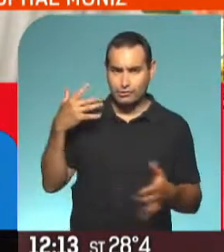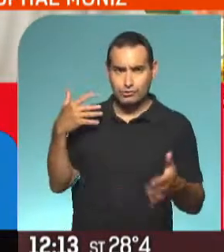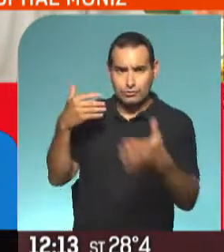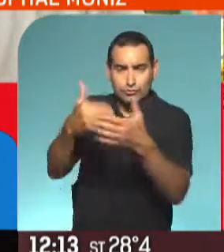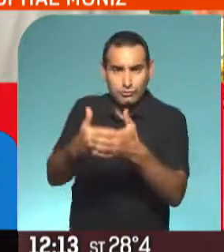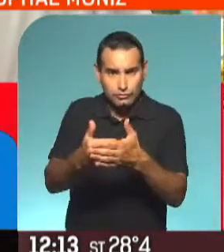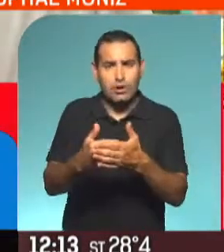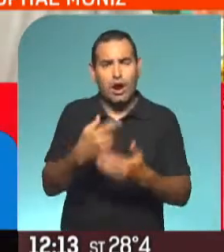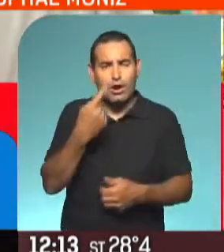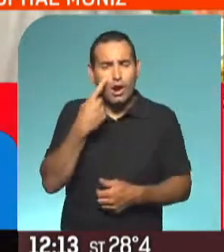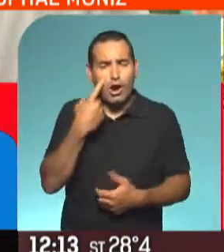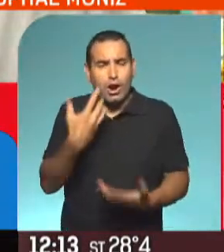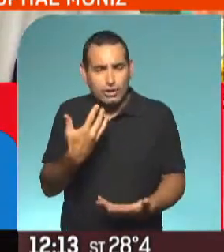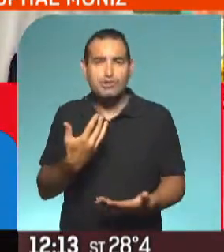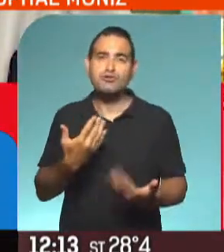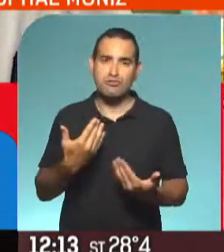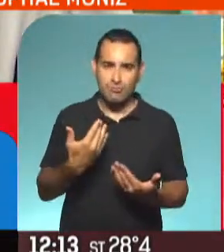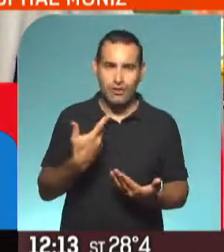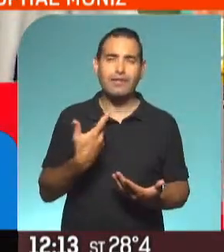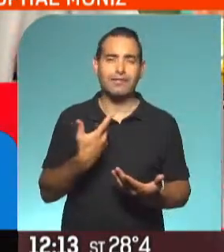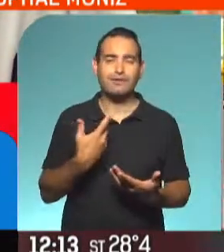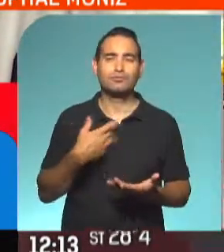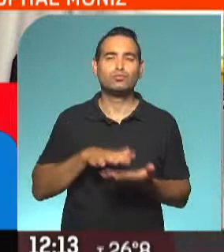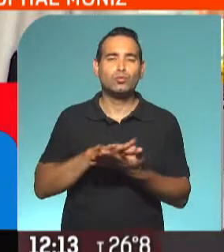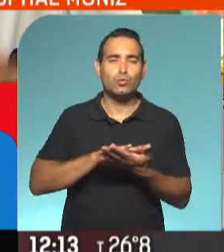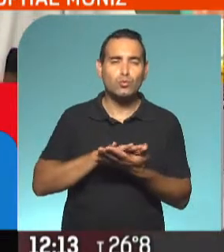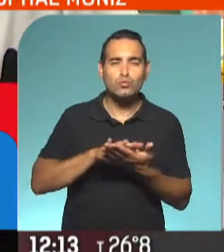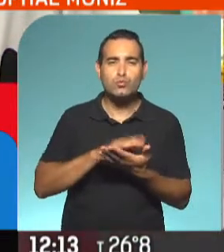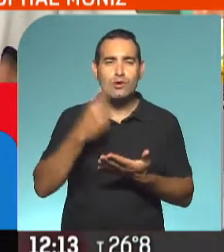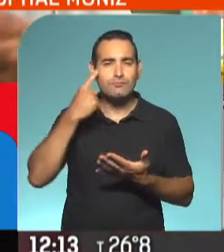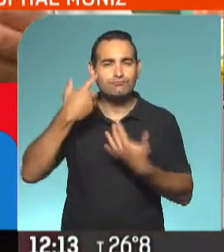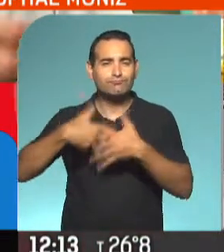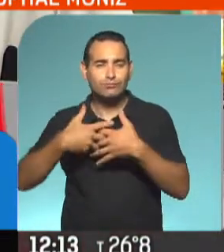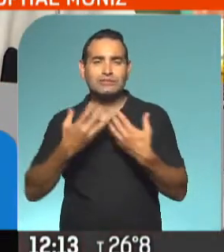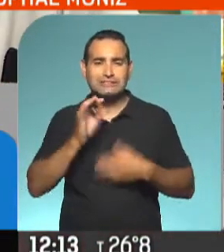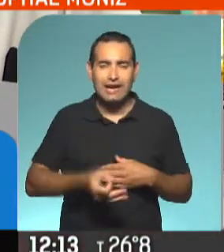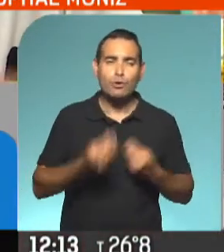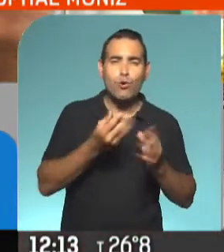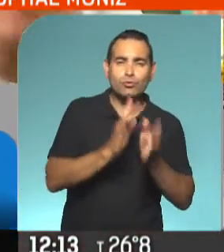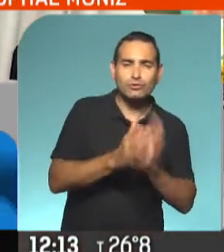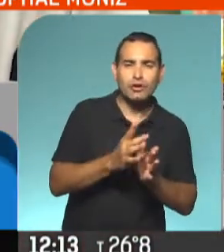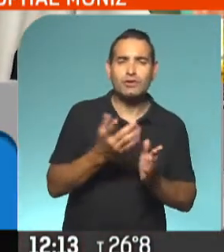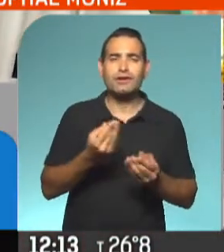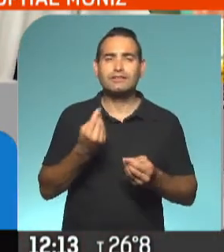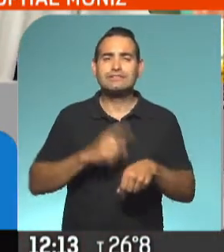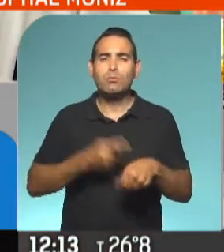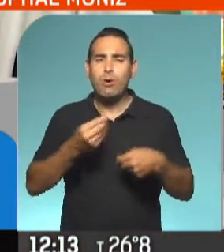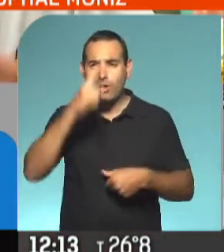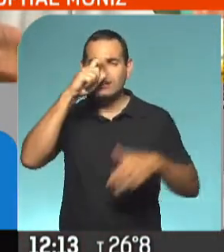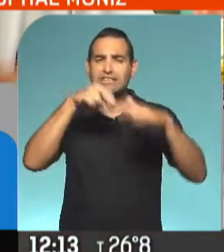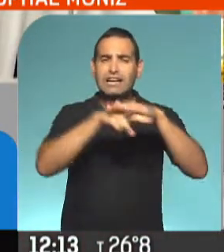mencionaban, y entonces hay un abordaje diferente, sabemos mucho mejor cómo tratar, cuándo internar, cuándo comenzar a